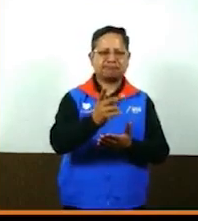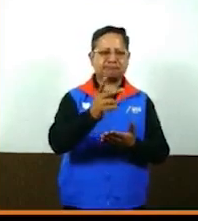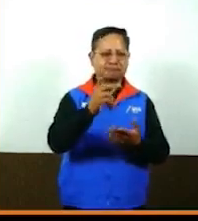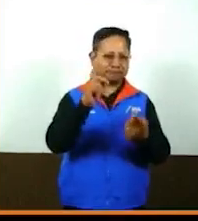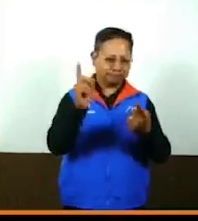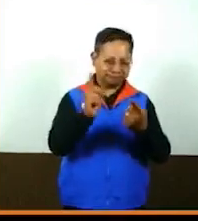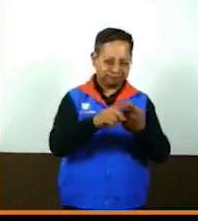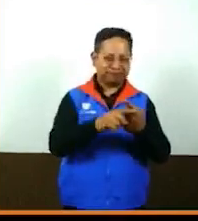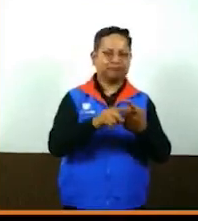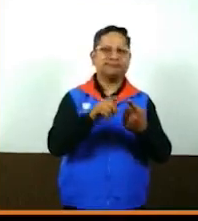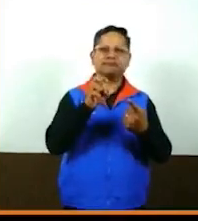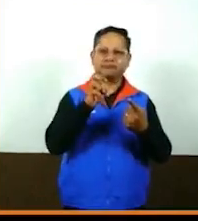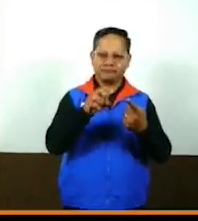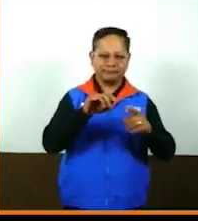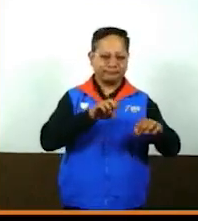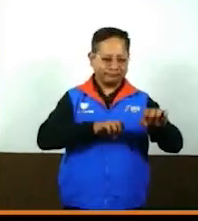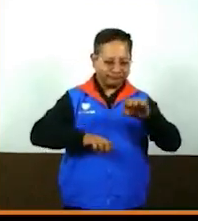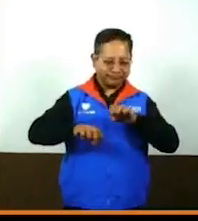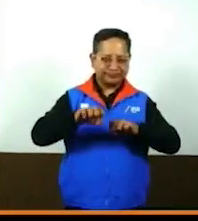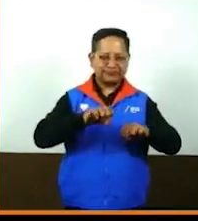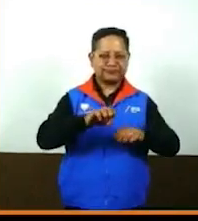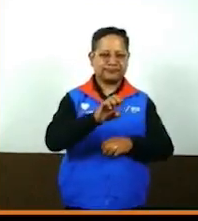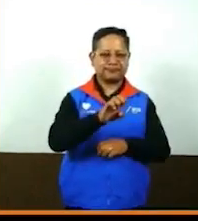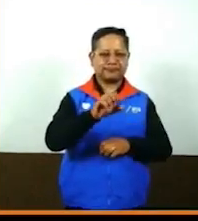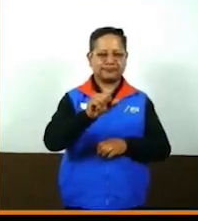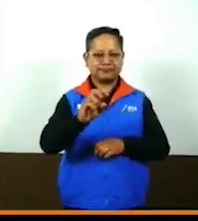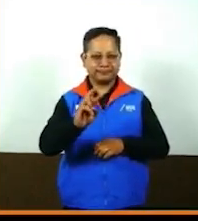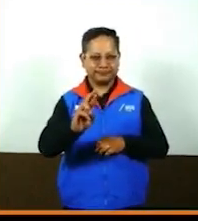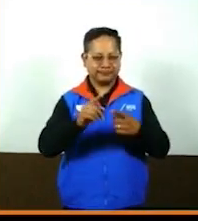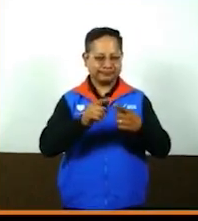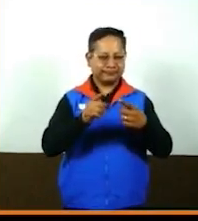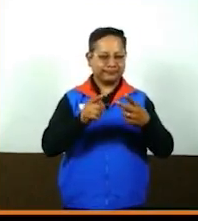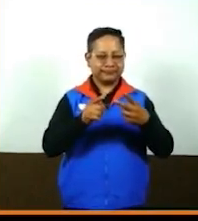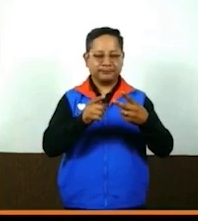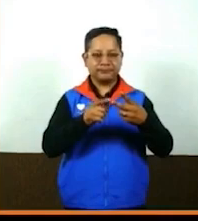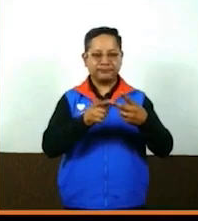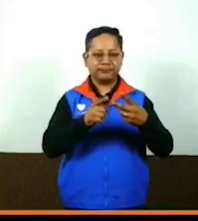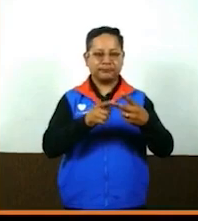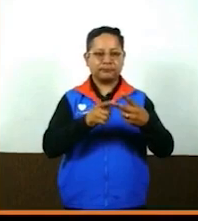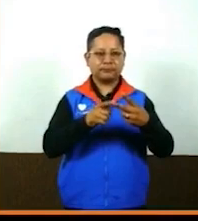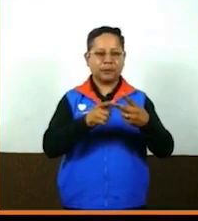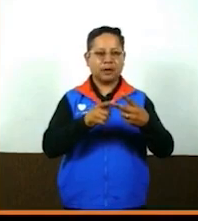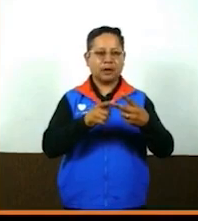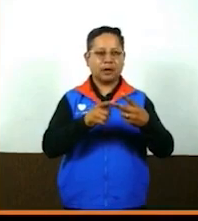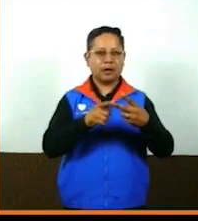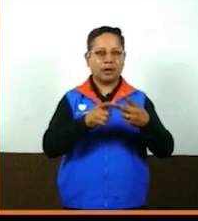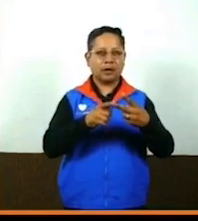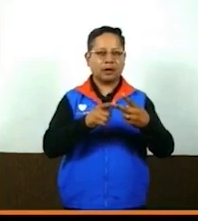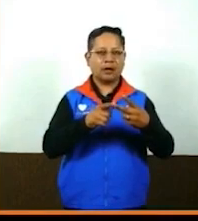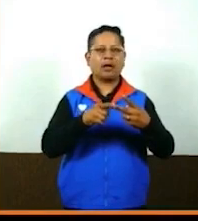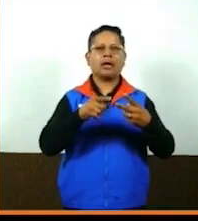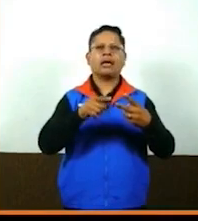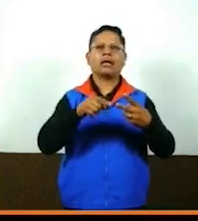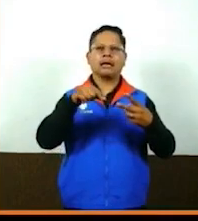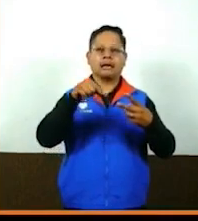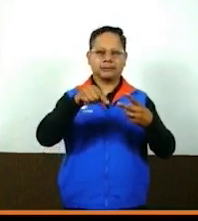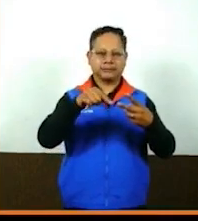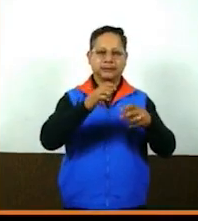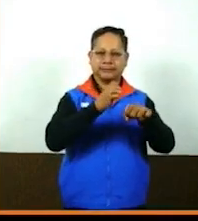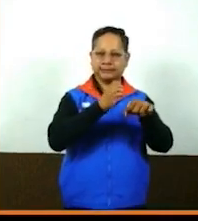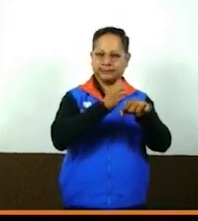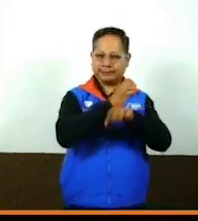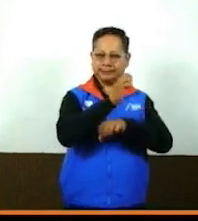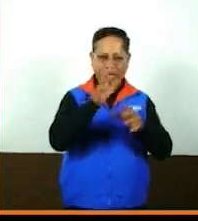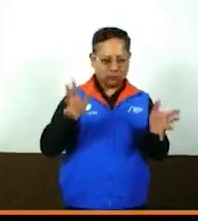primero de ellos, por supuesto, es a las empresas. El segundo es a las... ¿Consultores? A la entidad promotora. A la entidad